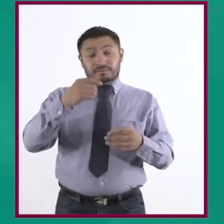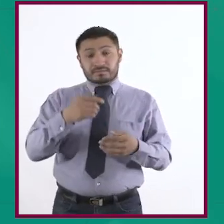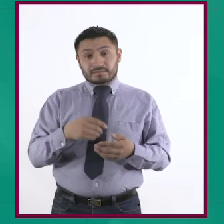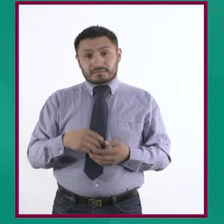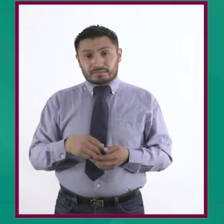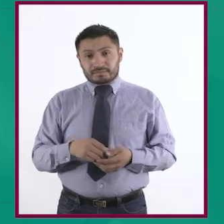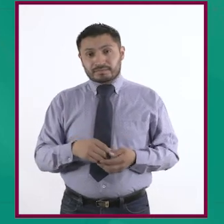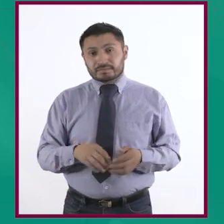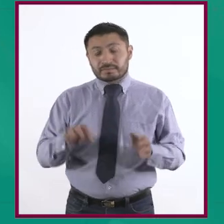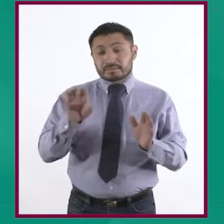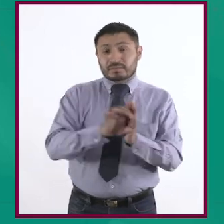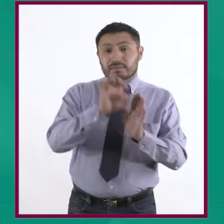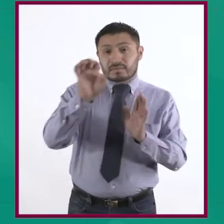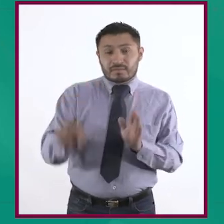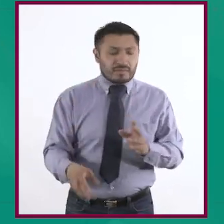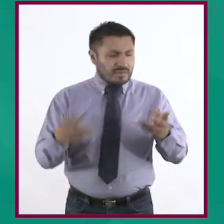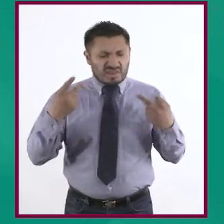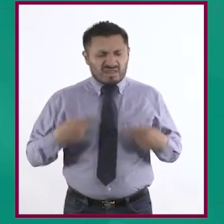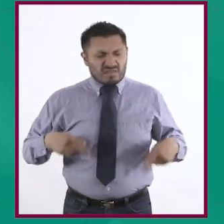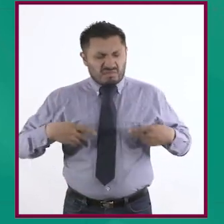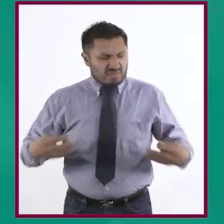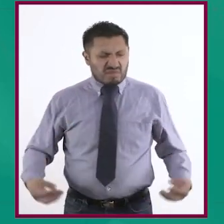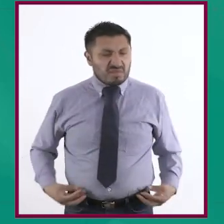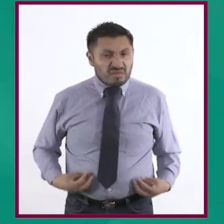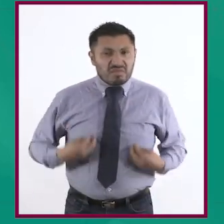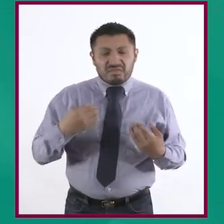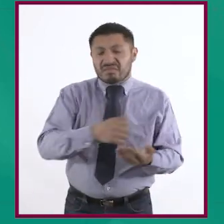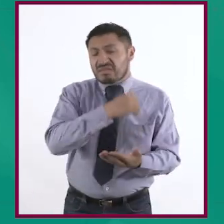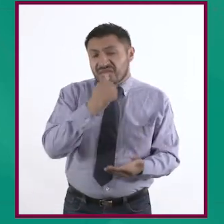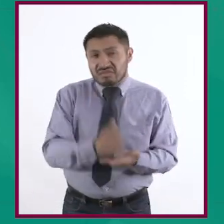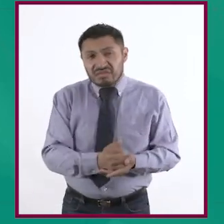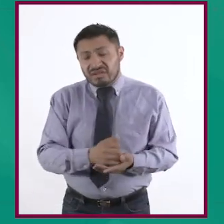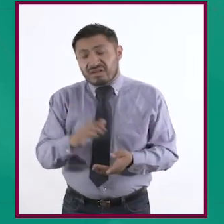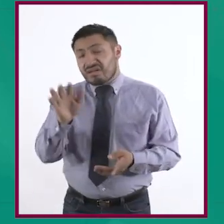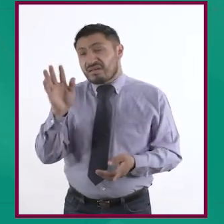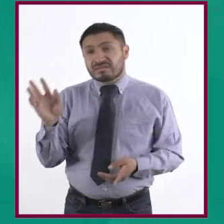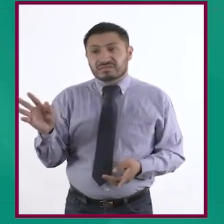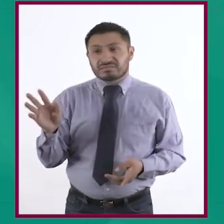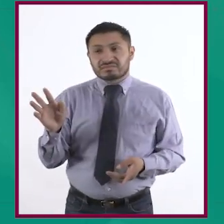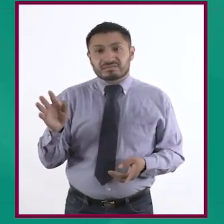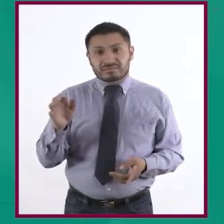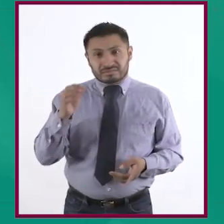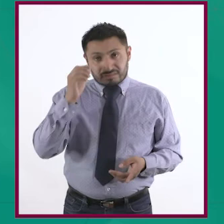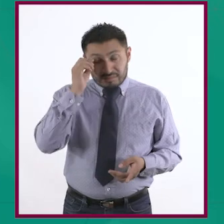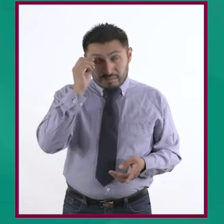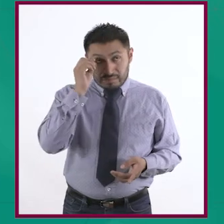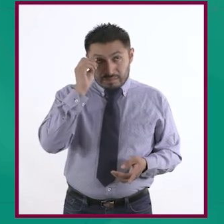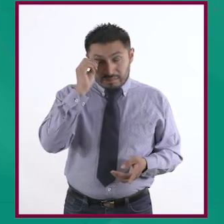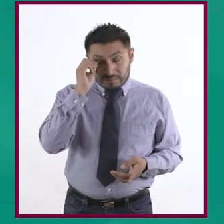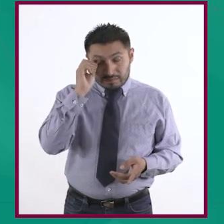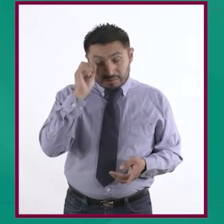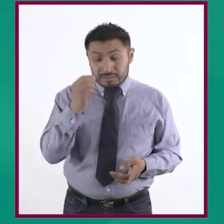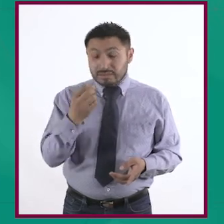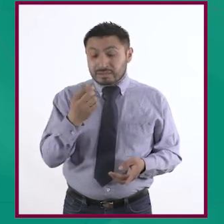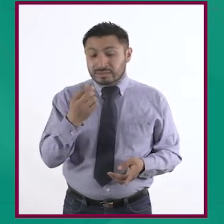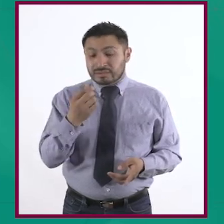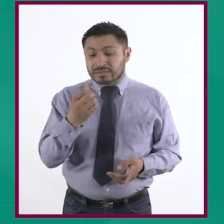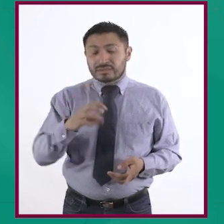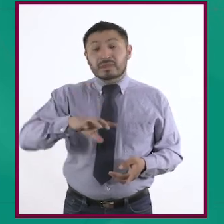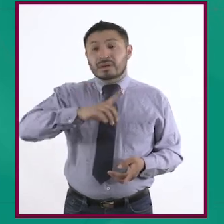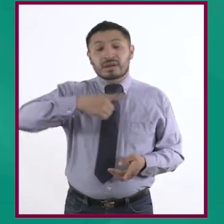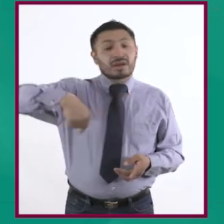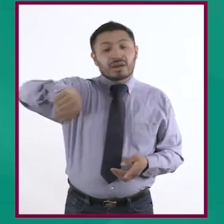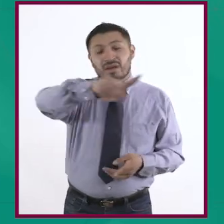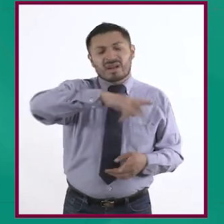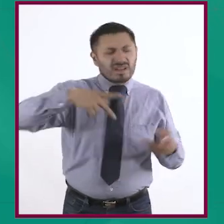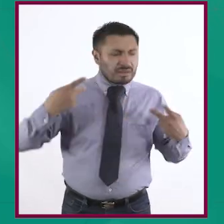ya está nacida, digamos, la dignidad, que los demás le reconozcan esta dignidad,